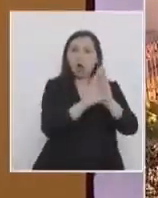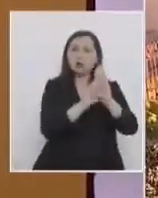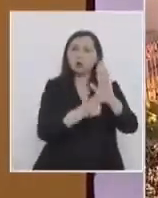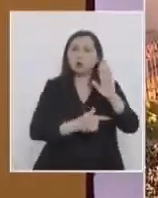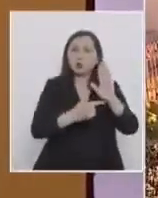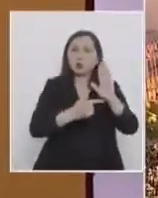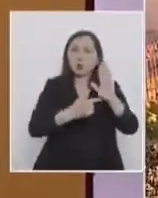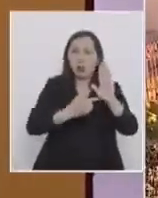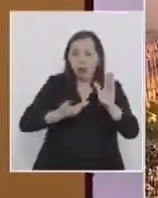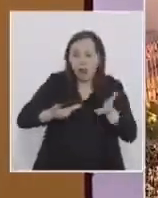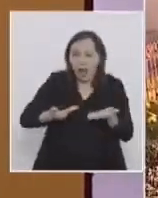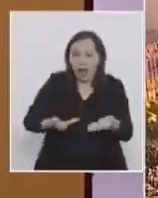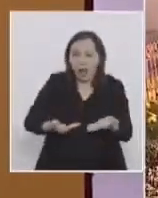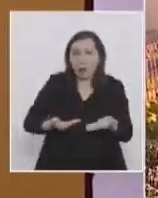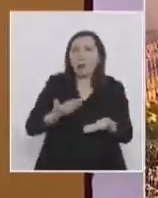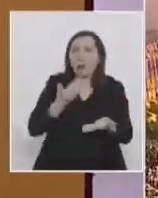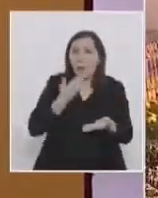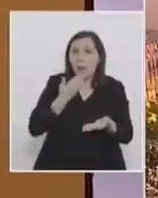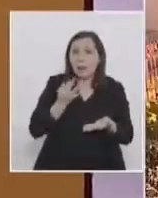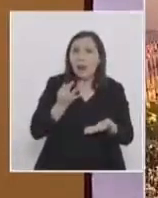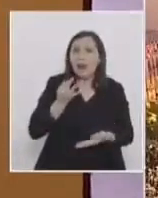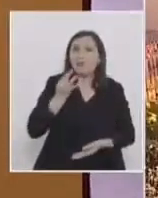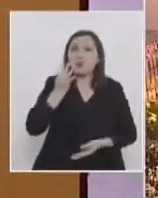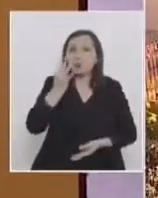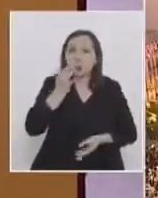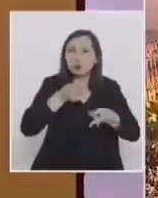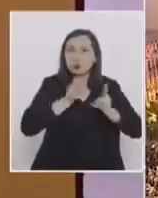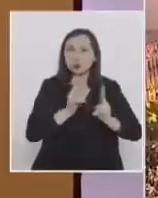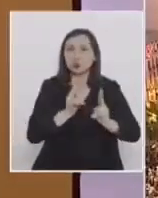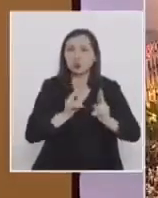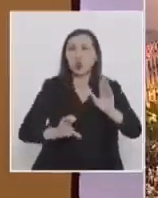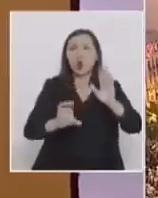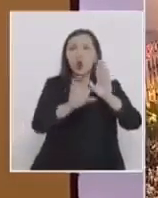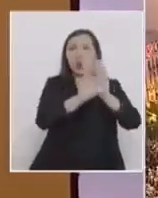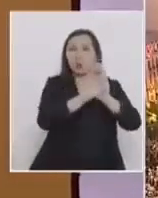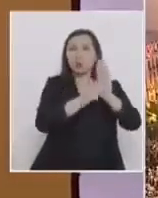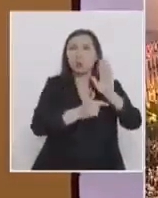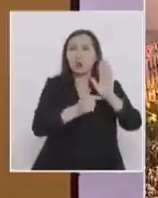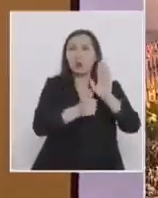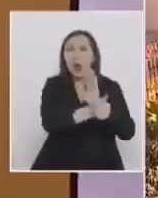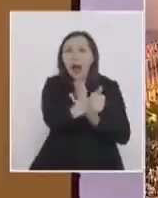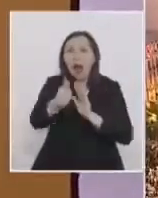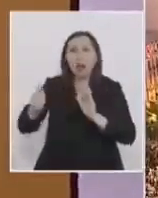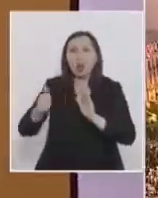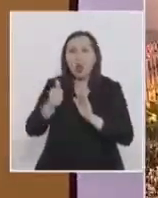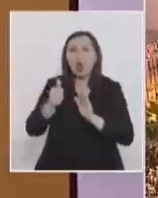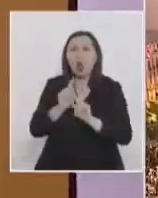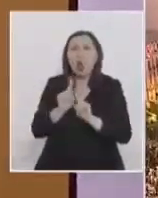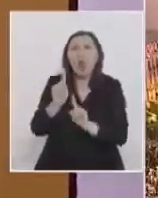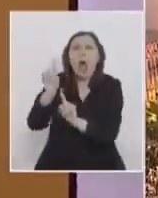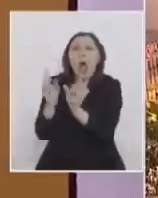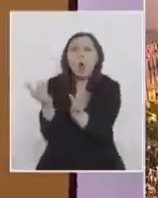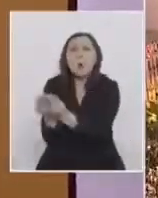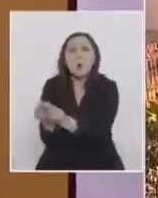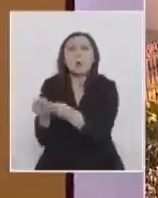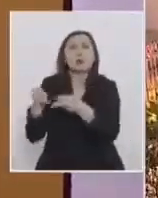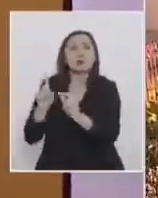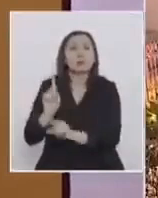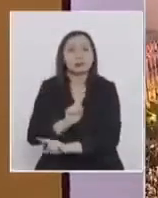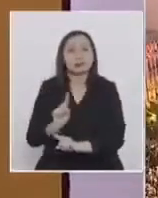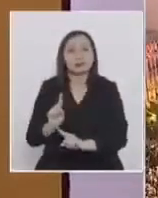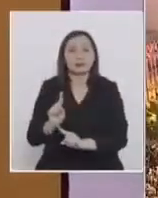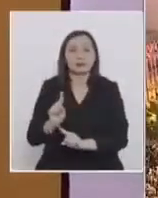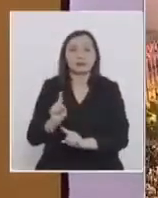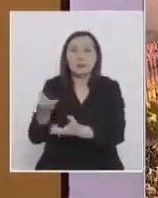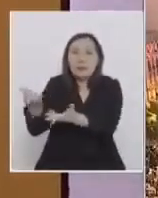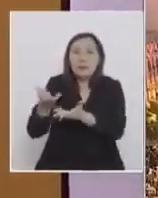para el presente y para el futuro. Una constitución que sea para todos y no para unos pocos. Los invito